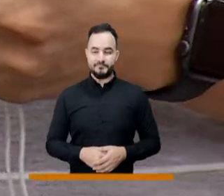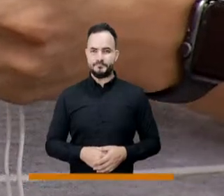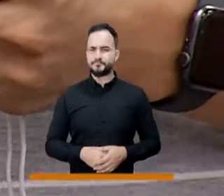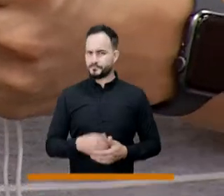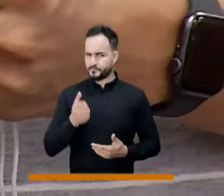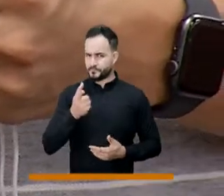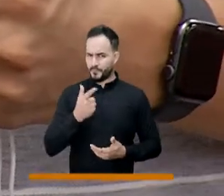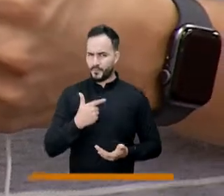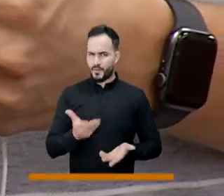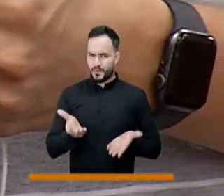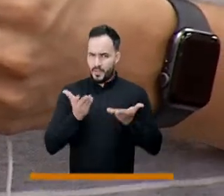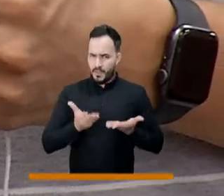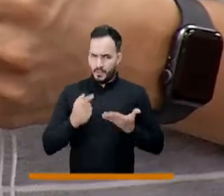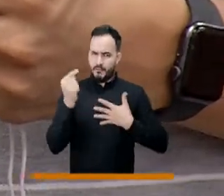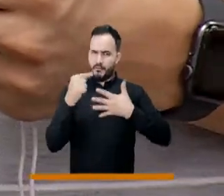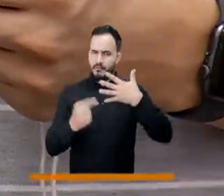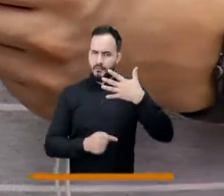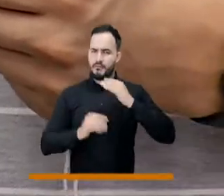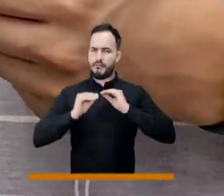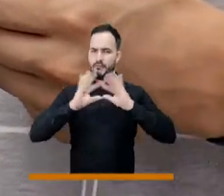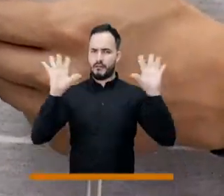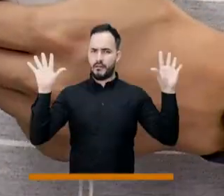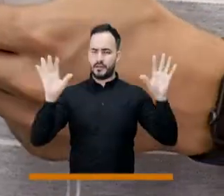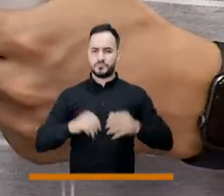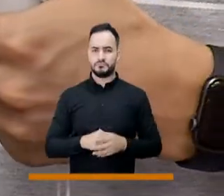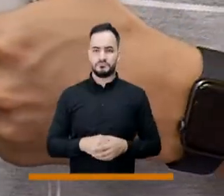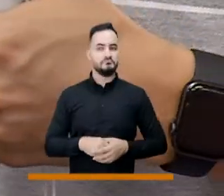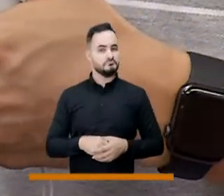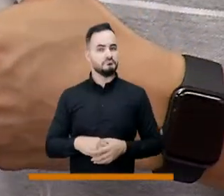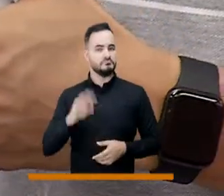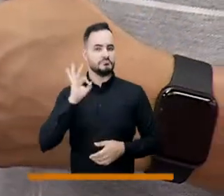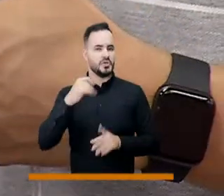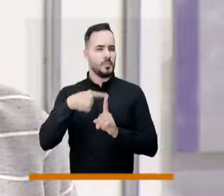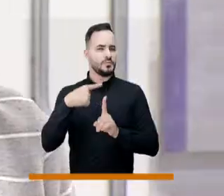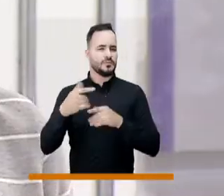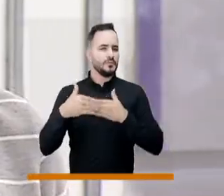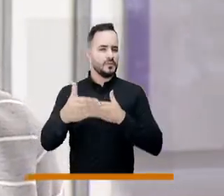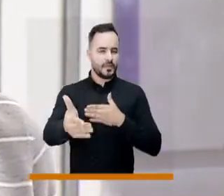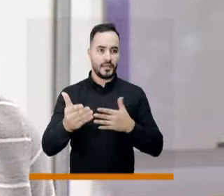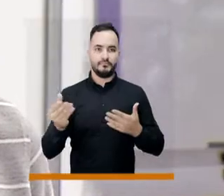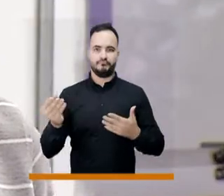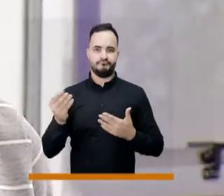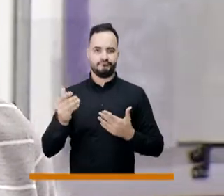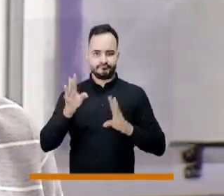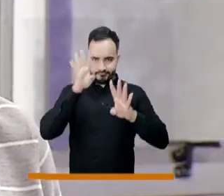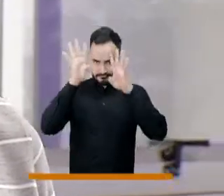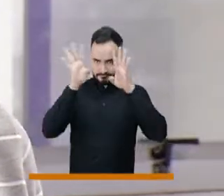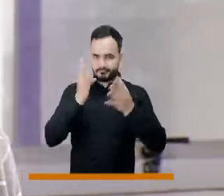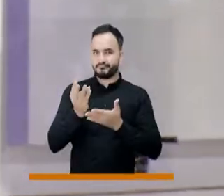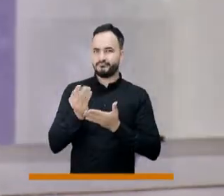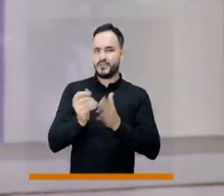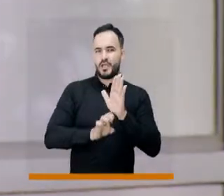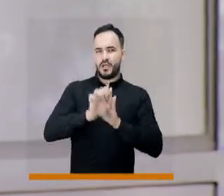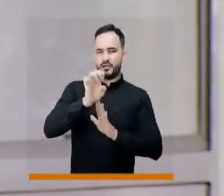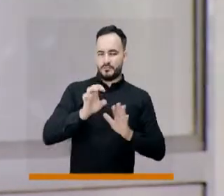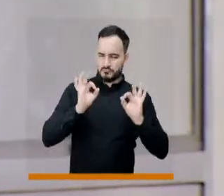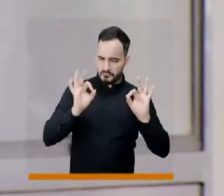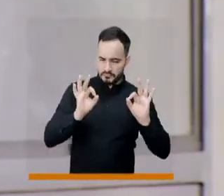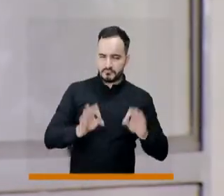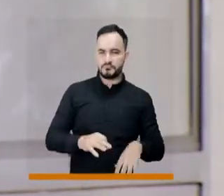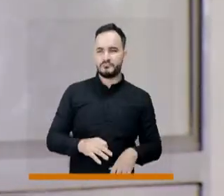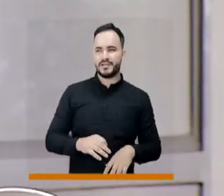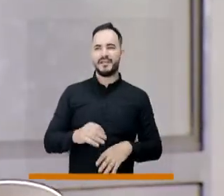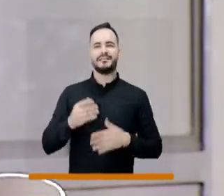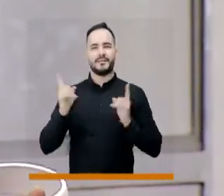coworking de gran escala. Qué bueno. Doctora Aura, este modelo nos brinda la oportunidad